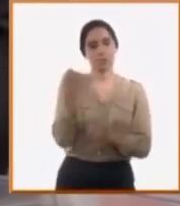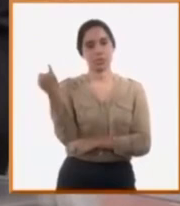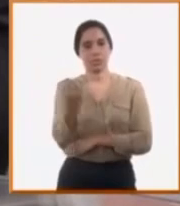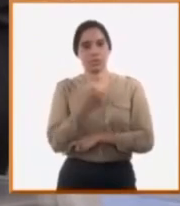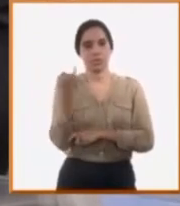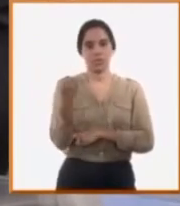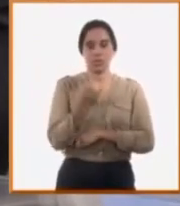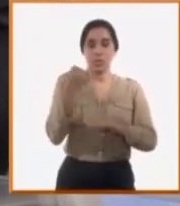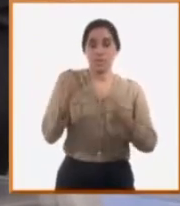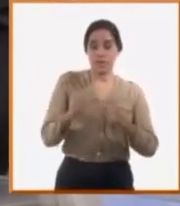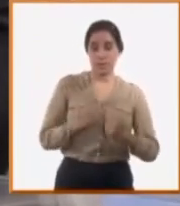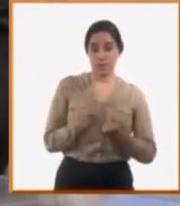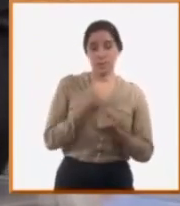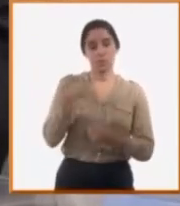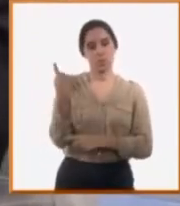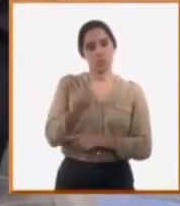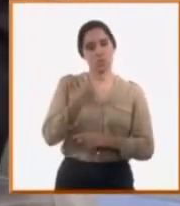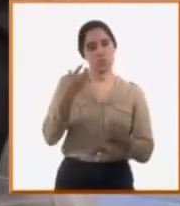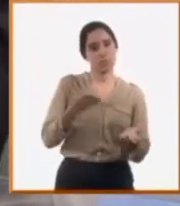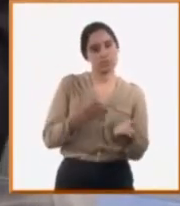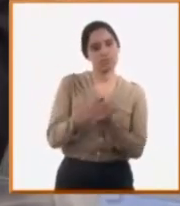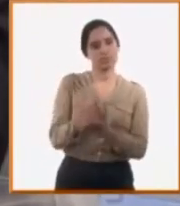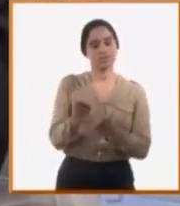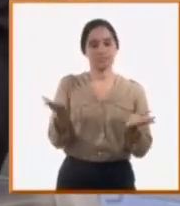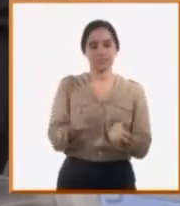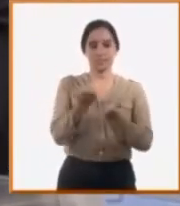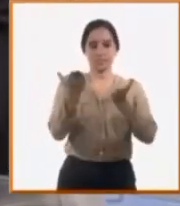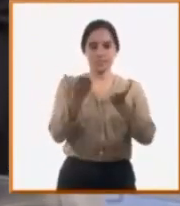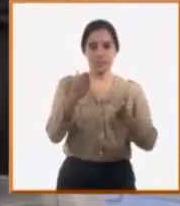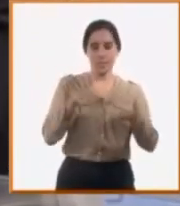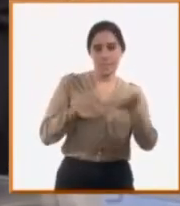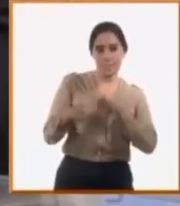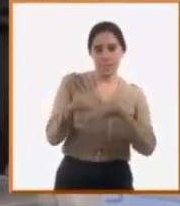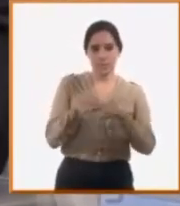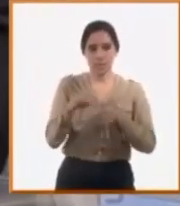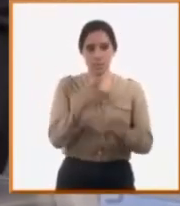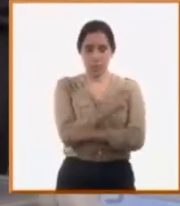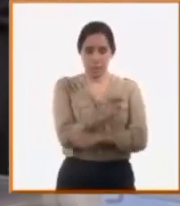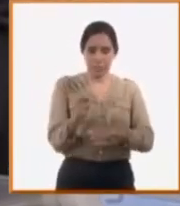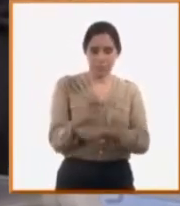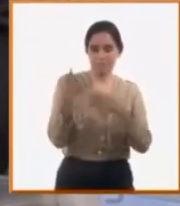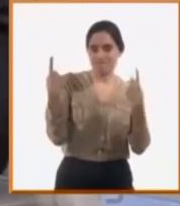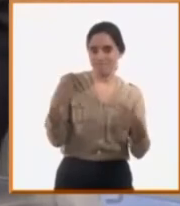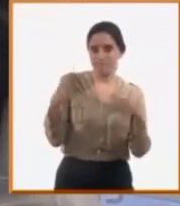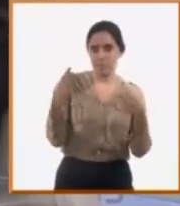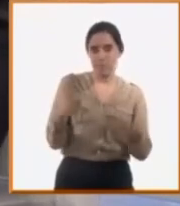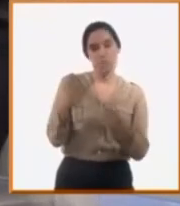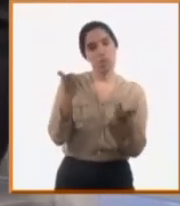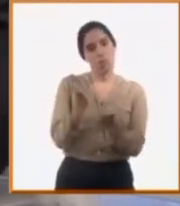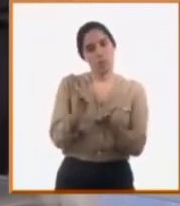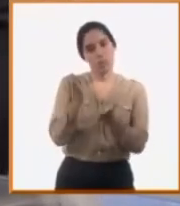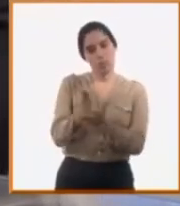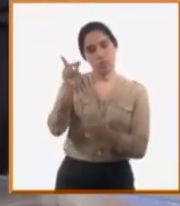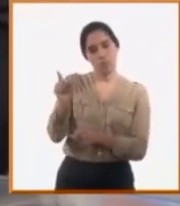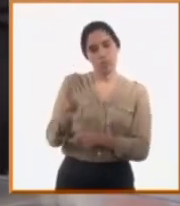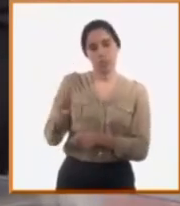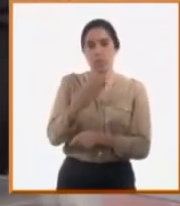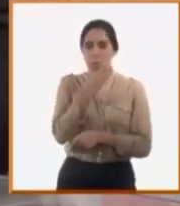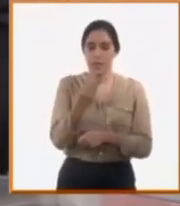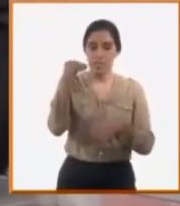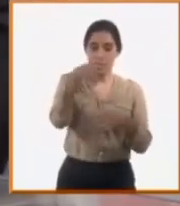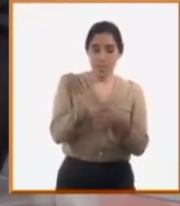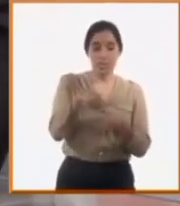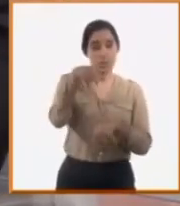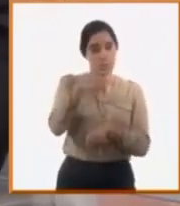esfuerzos para el desarrollo de la formación de nuestros profesionales dentro y fuera del país y para construir de Conjunto como te decía